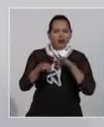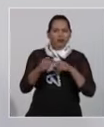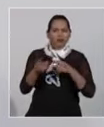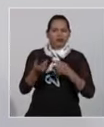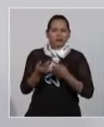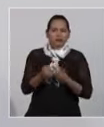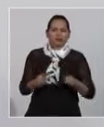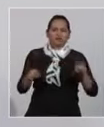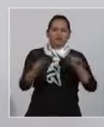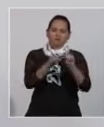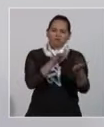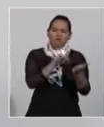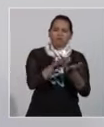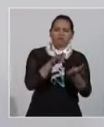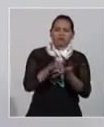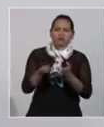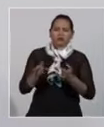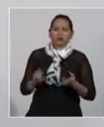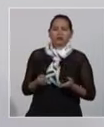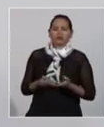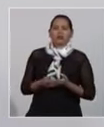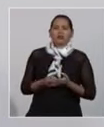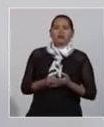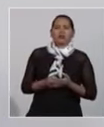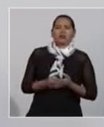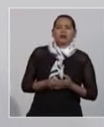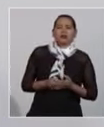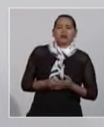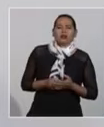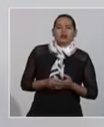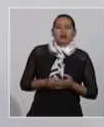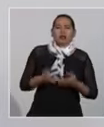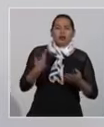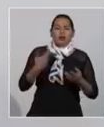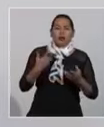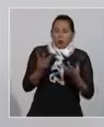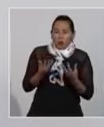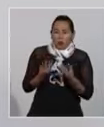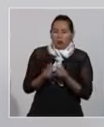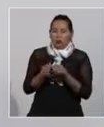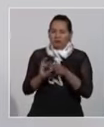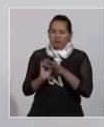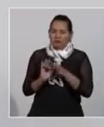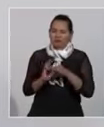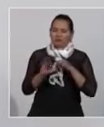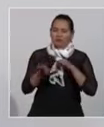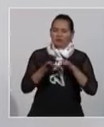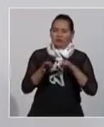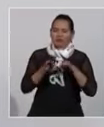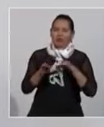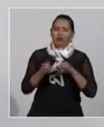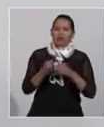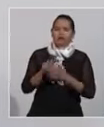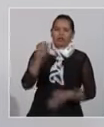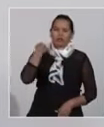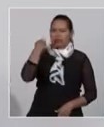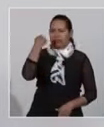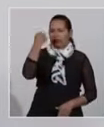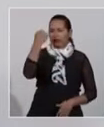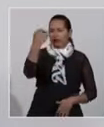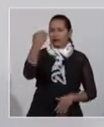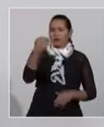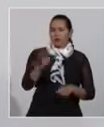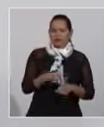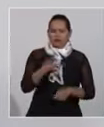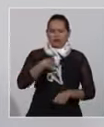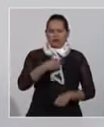trabajando con organizaciones, como ANTUS, que llevan mucho tiempo y mucha experiencia, porque nosotros no le tenemos miedo a la sociedad civil.